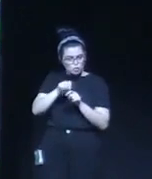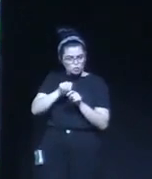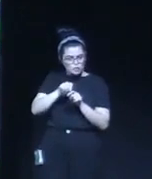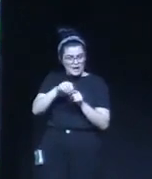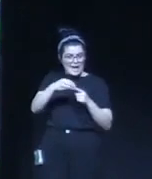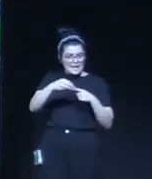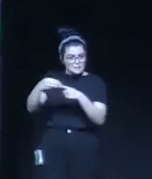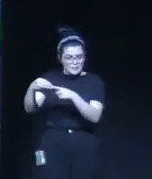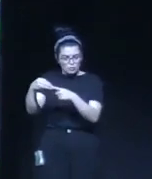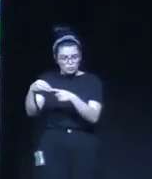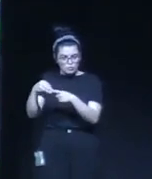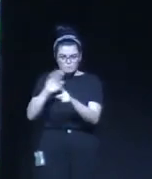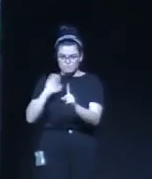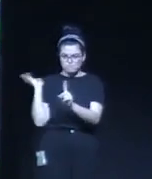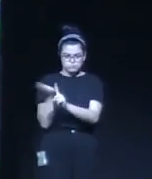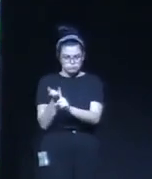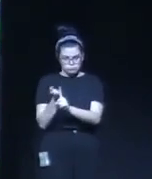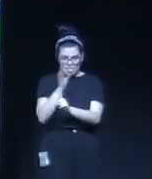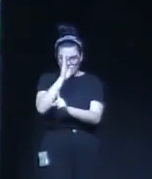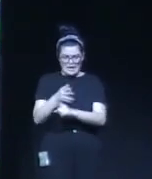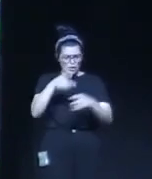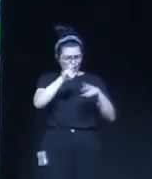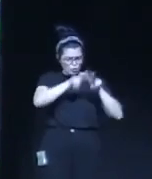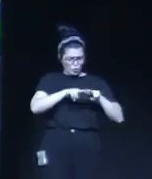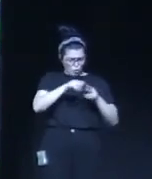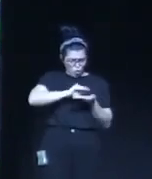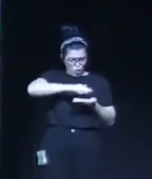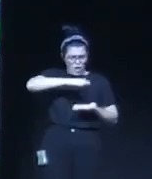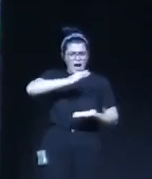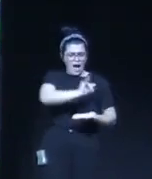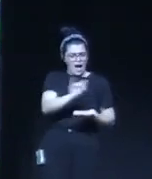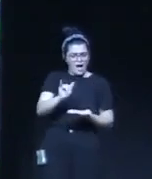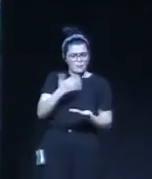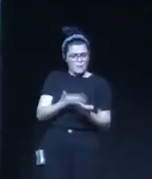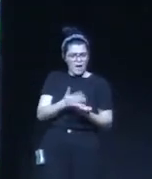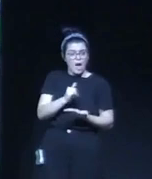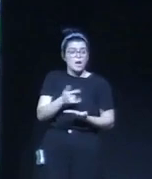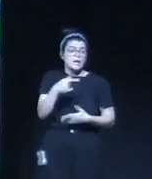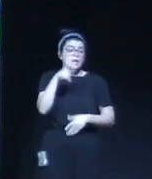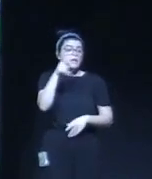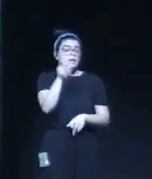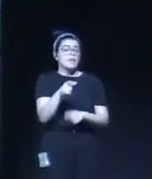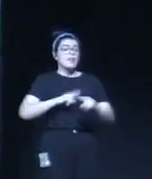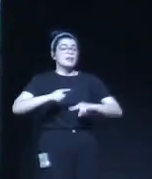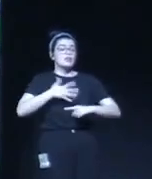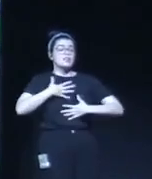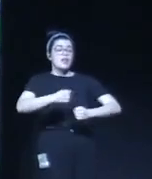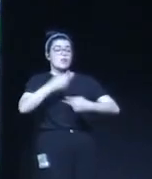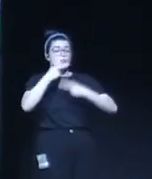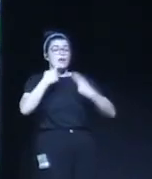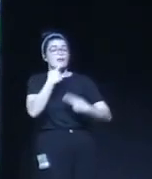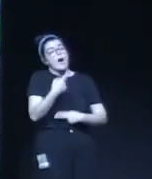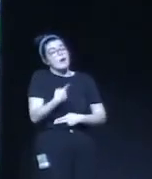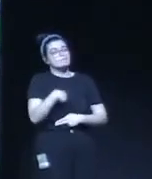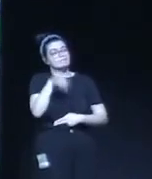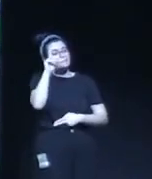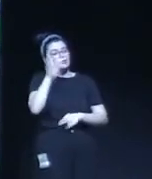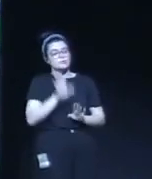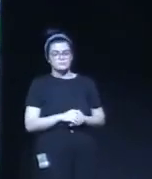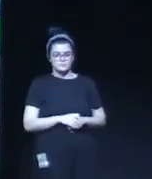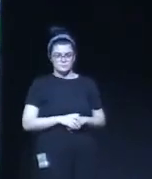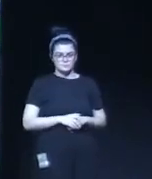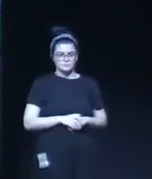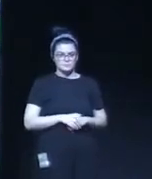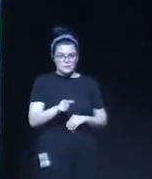está muy documentado, dijo que no, que eso no lo sabía. Claro, fue solo una